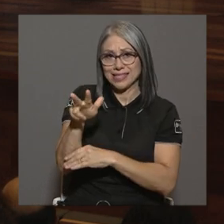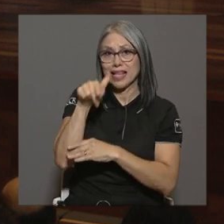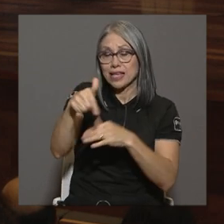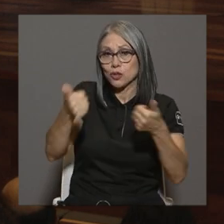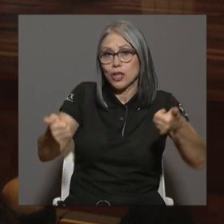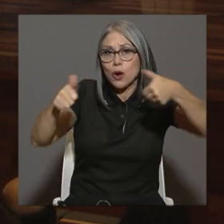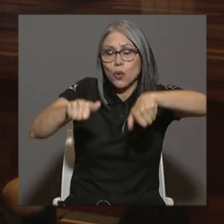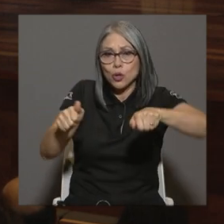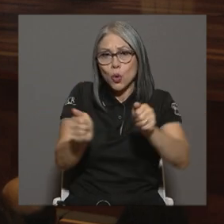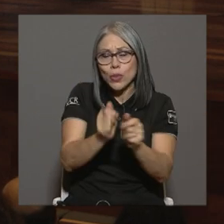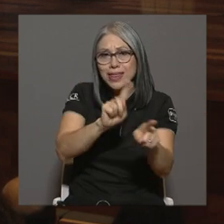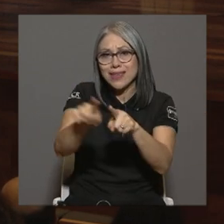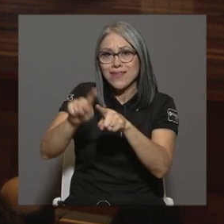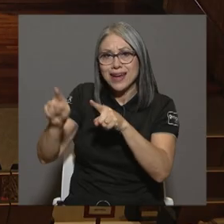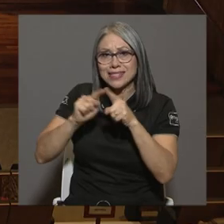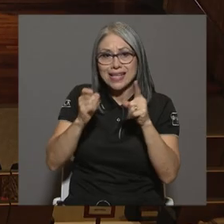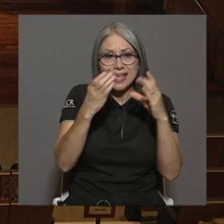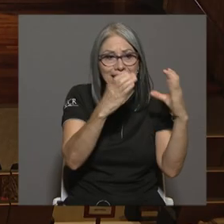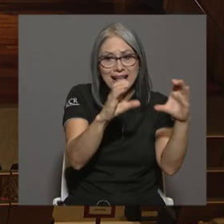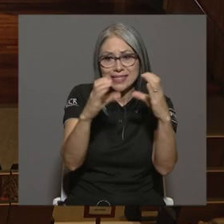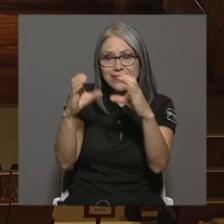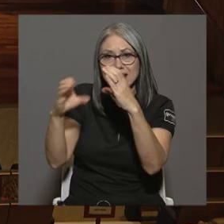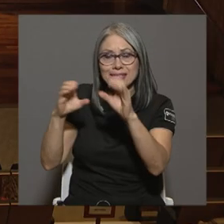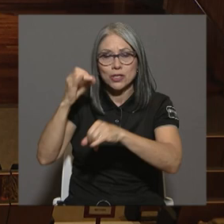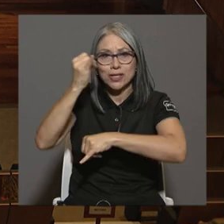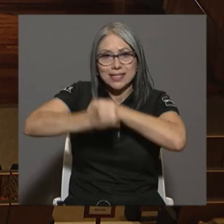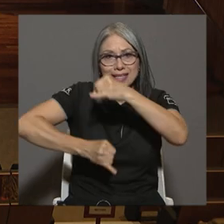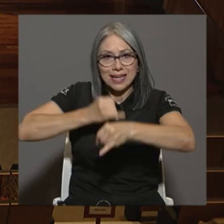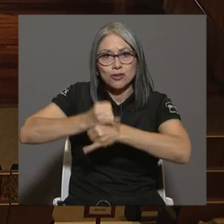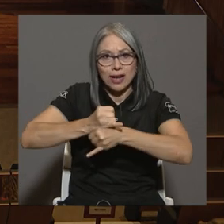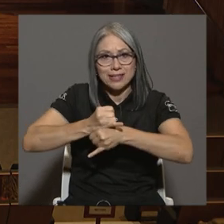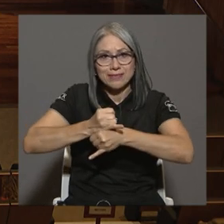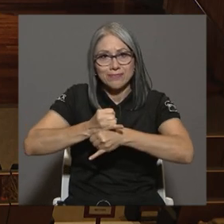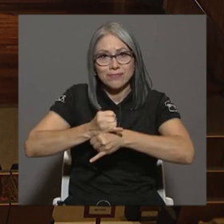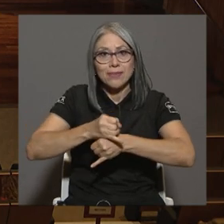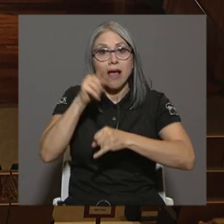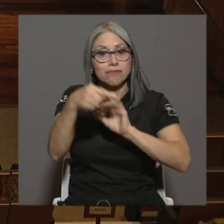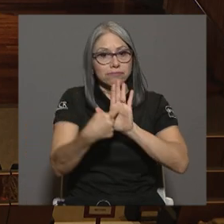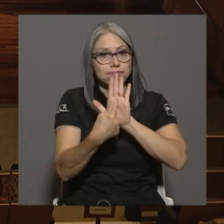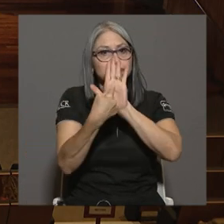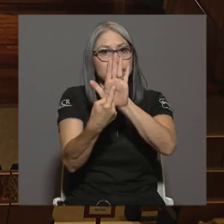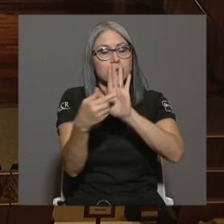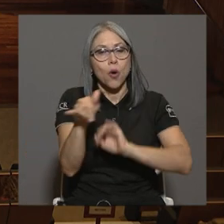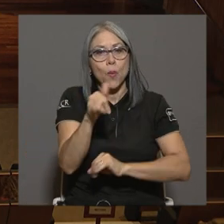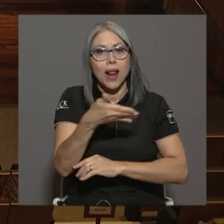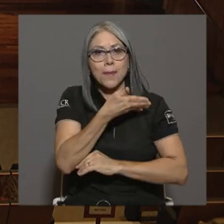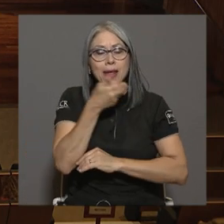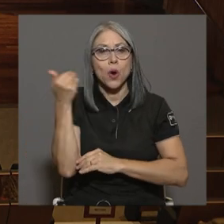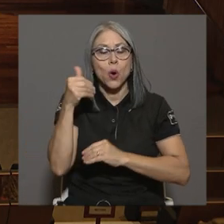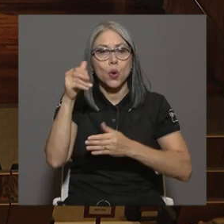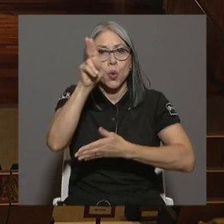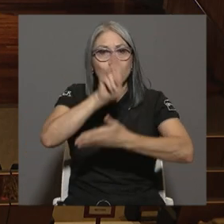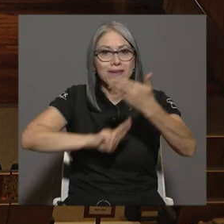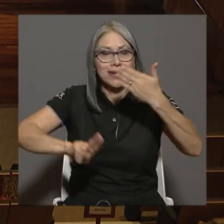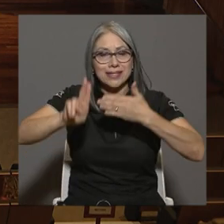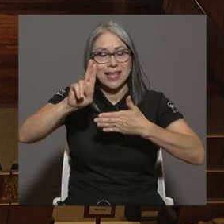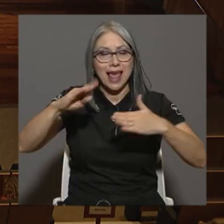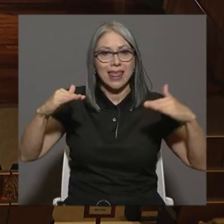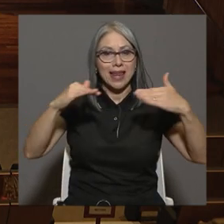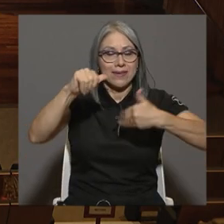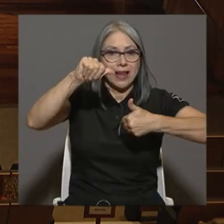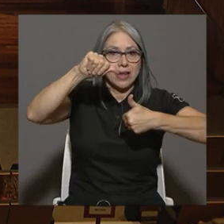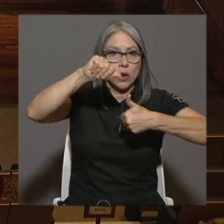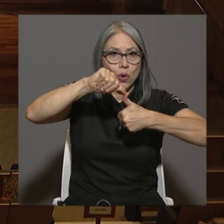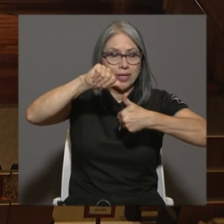diversas clasificaciones internacionales, destacando como la mejor universidad centroamericana y